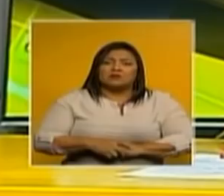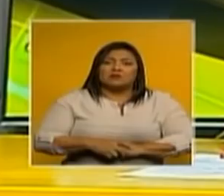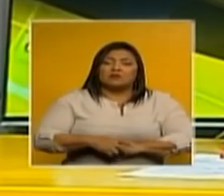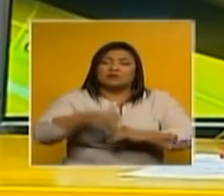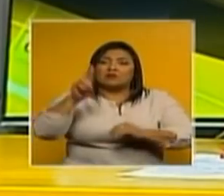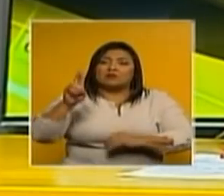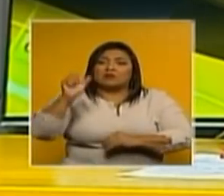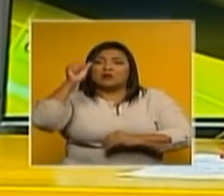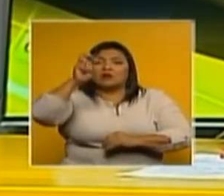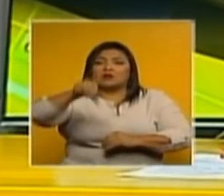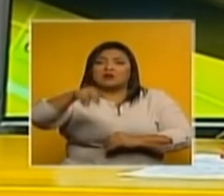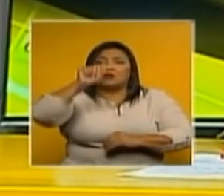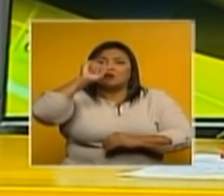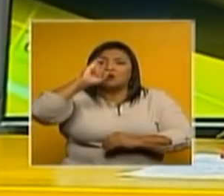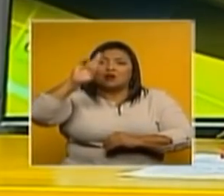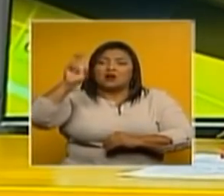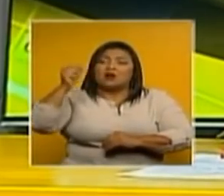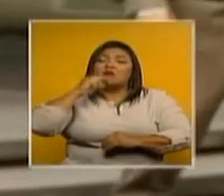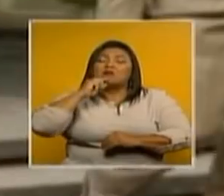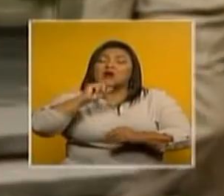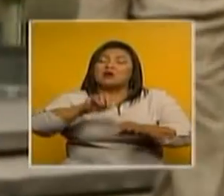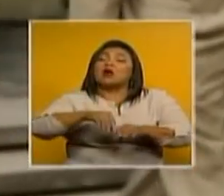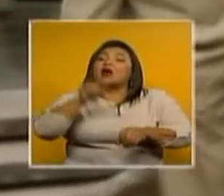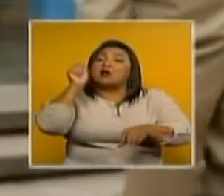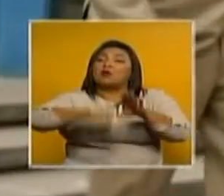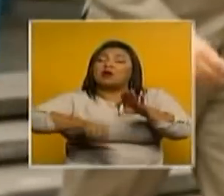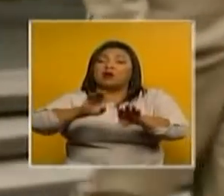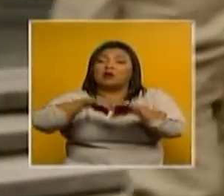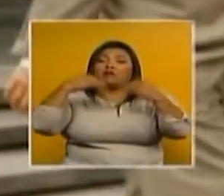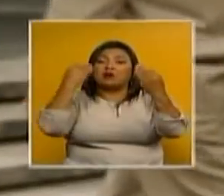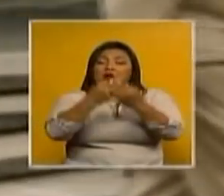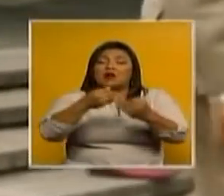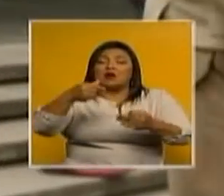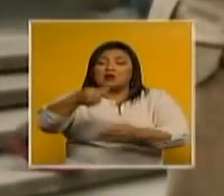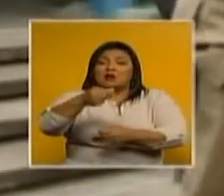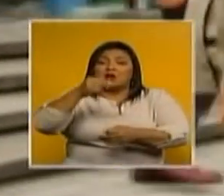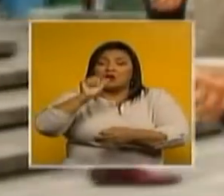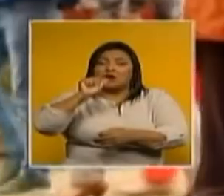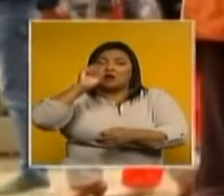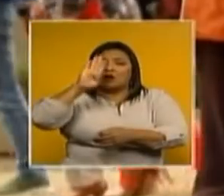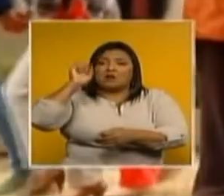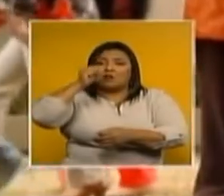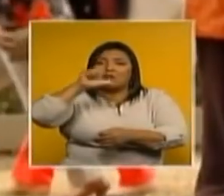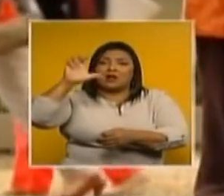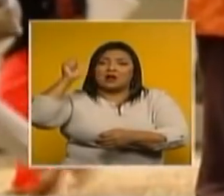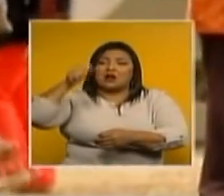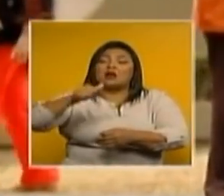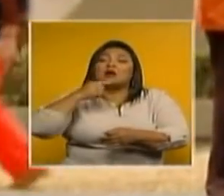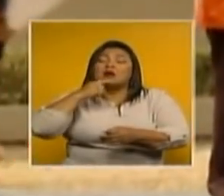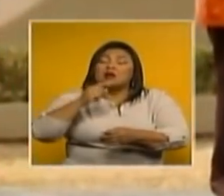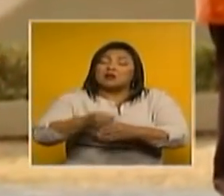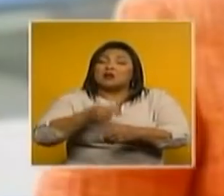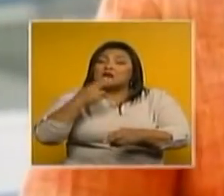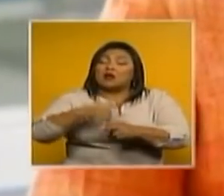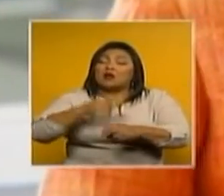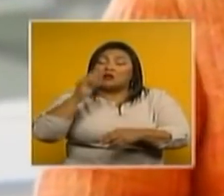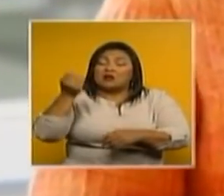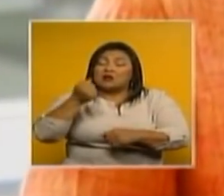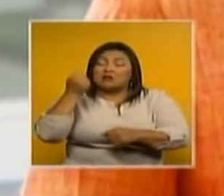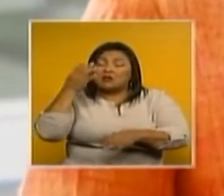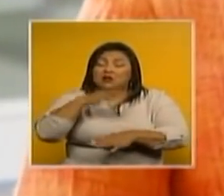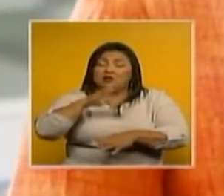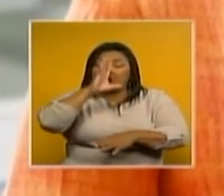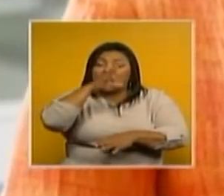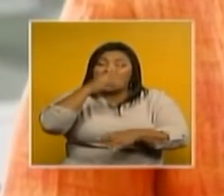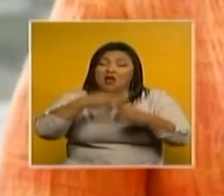Ramiro Román, abogado de la familia Gabela, denunció públicamente que los exfuncionarios del gobierno de Rafael Correa no aportan datos en